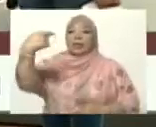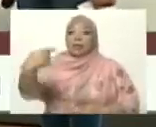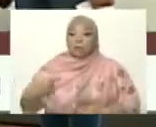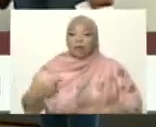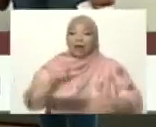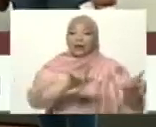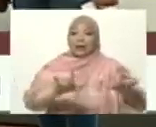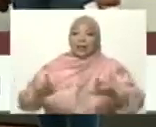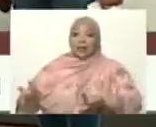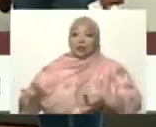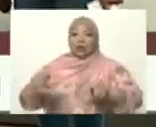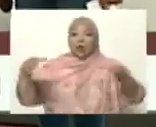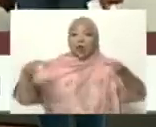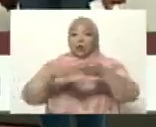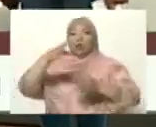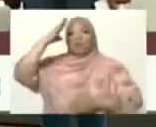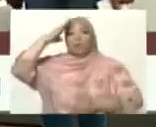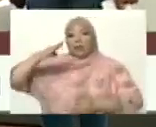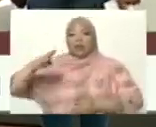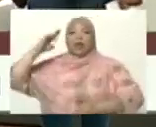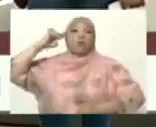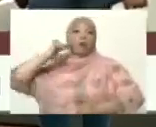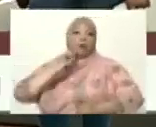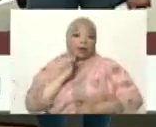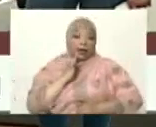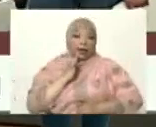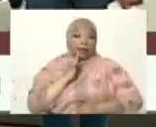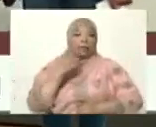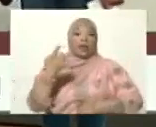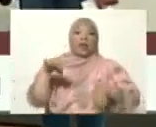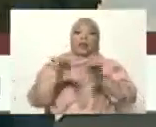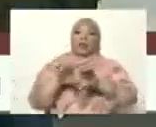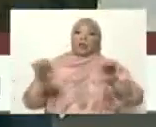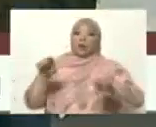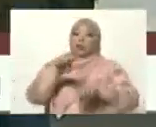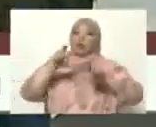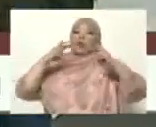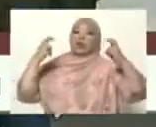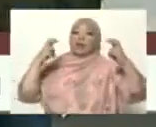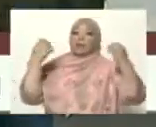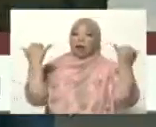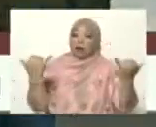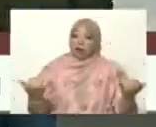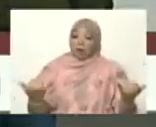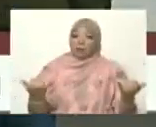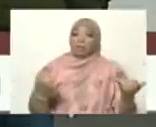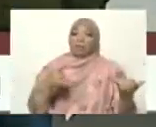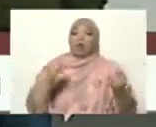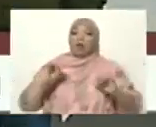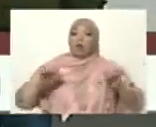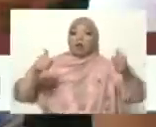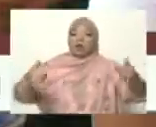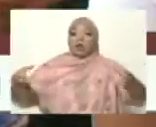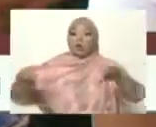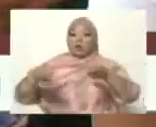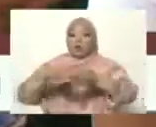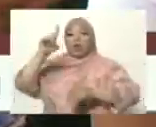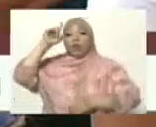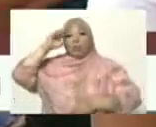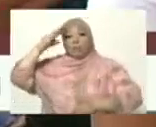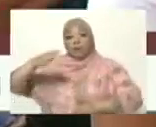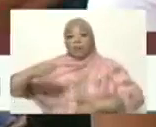bricomiles, las brigadas comunitarias militares, en este caso de educación. Ya hay fecha también para el lanzamiento de las bricomiles de